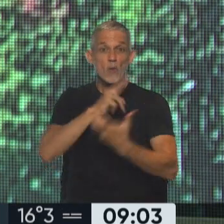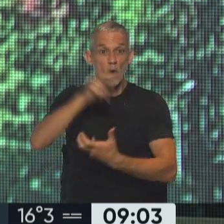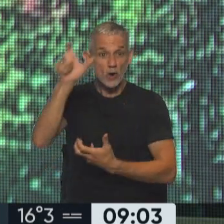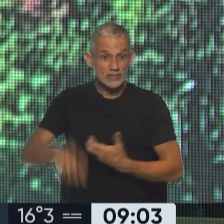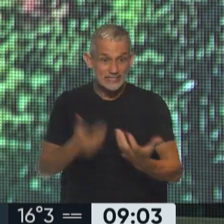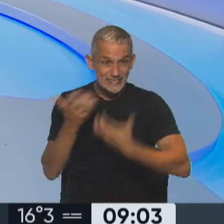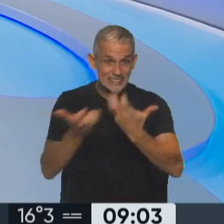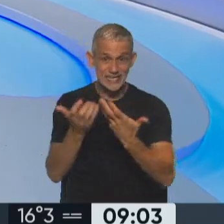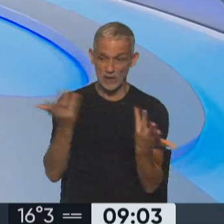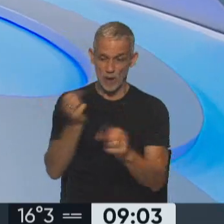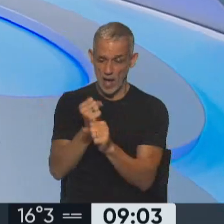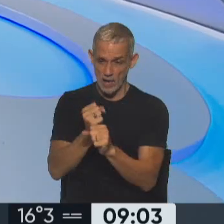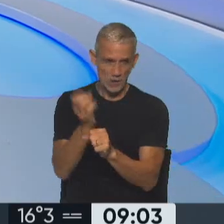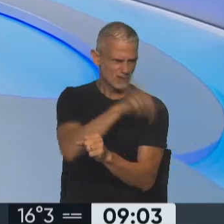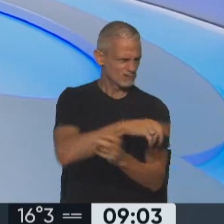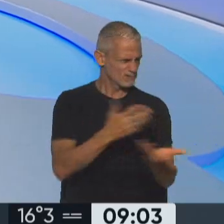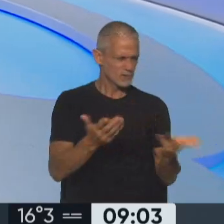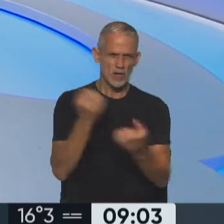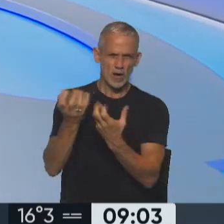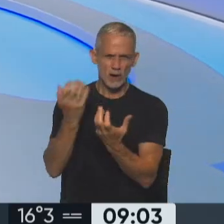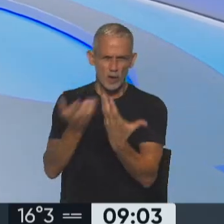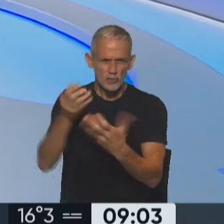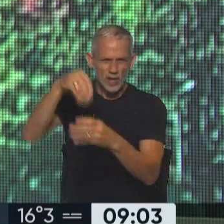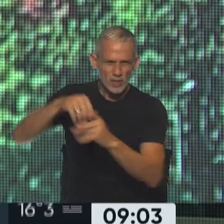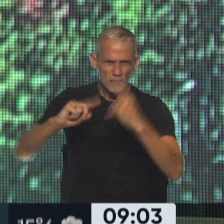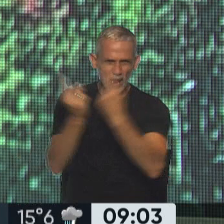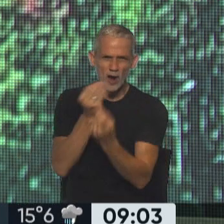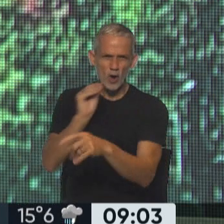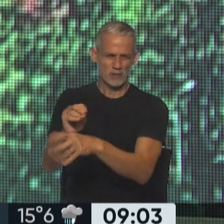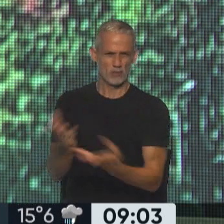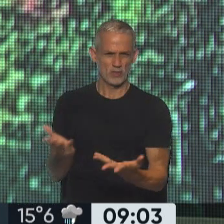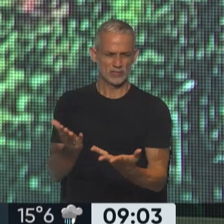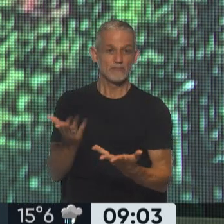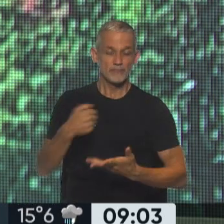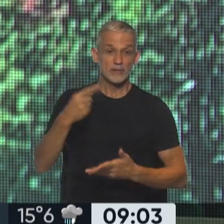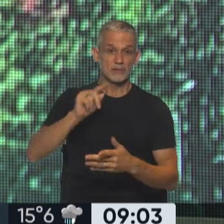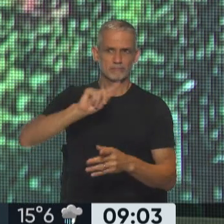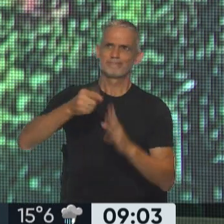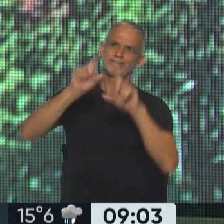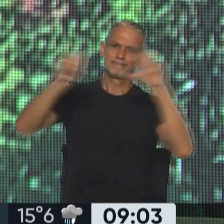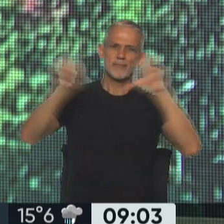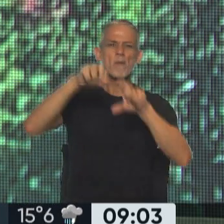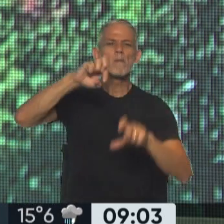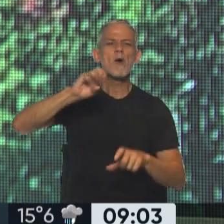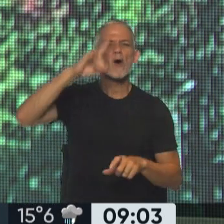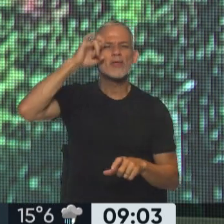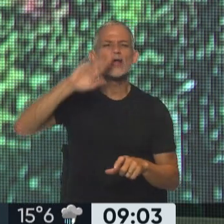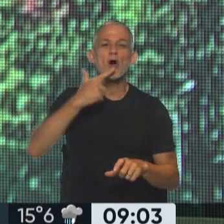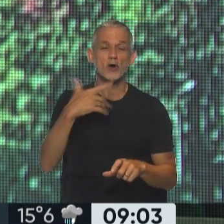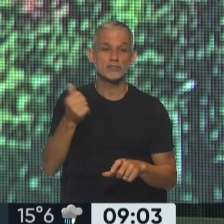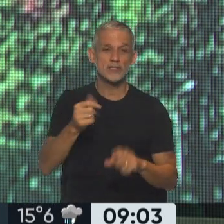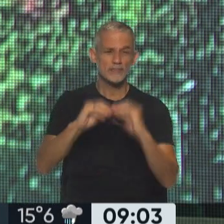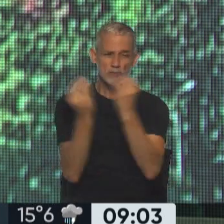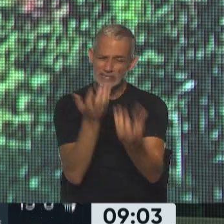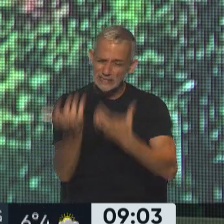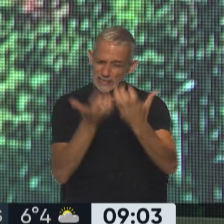no pueden salir a trabajar cuando están cocinando para la comunidad. Y estamos hablando de que hacemos, La Poderosa en particular, realiza 44.000 platos